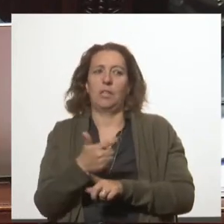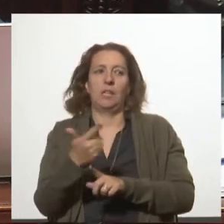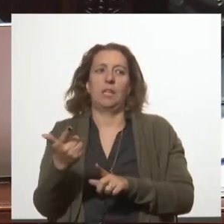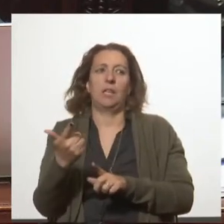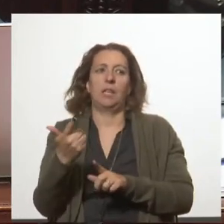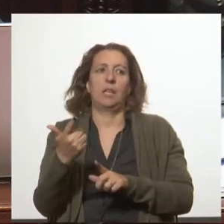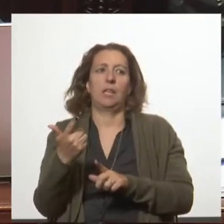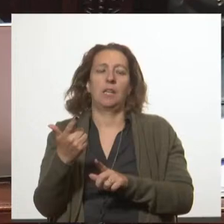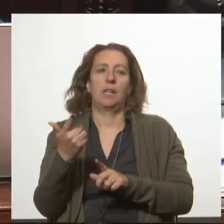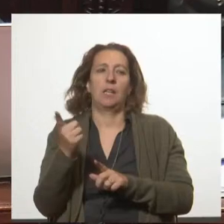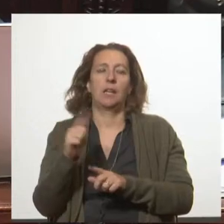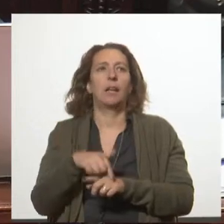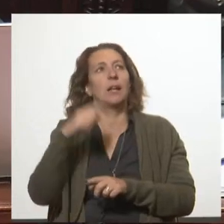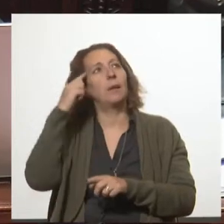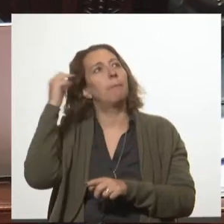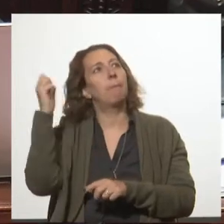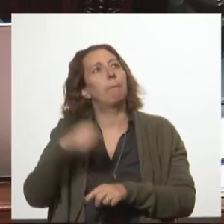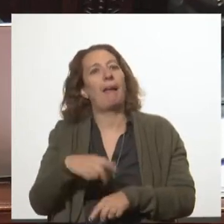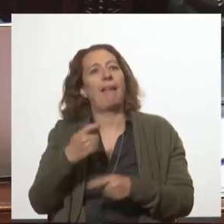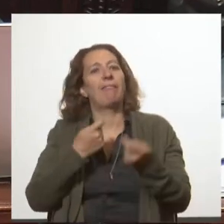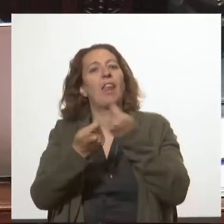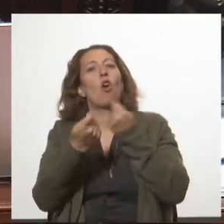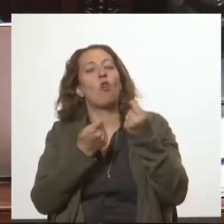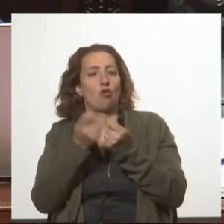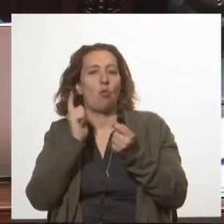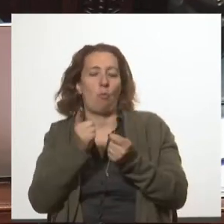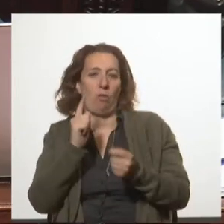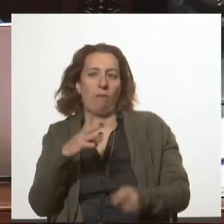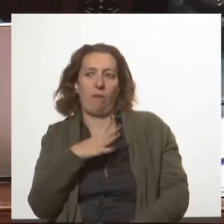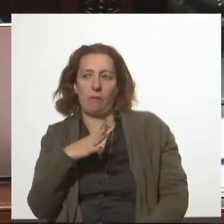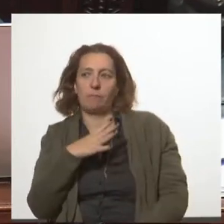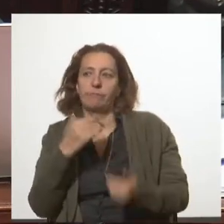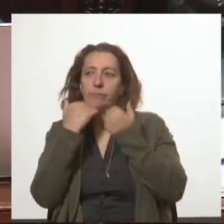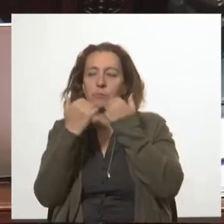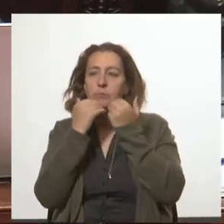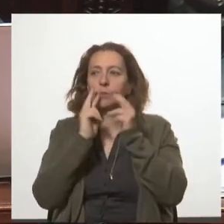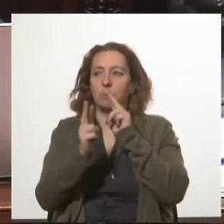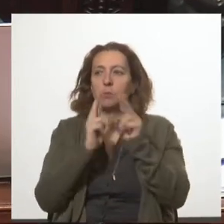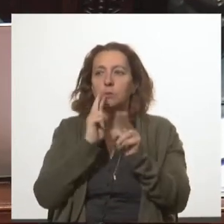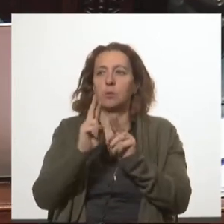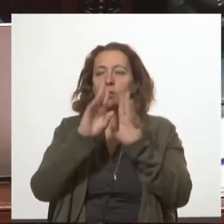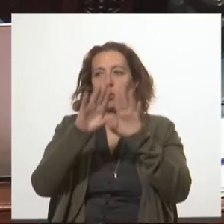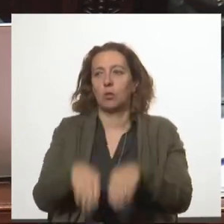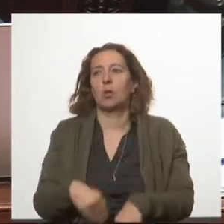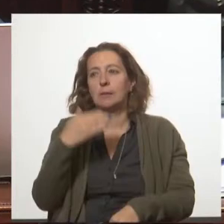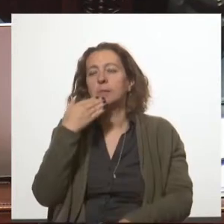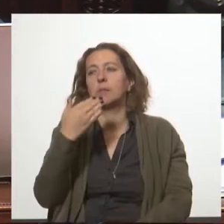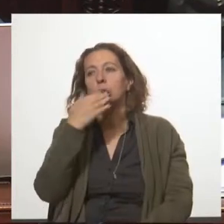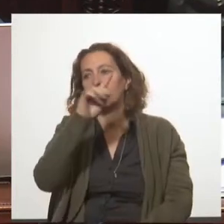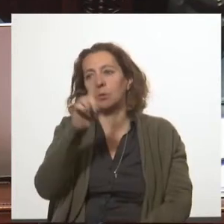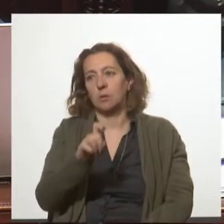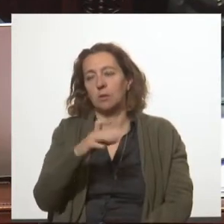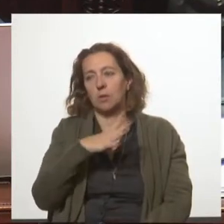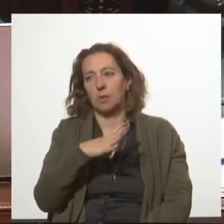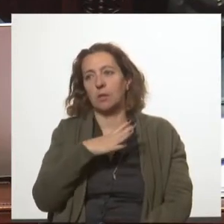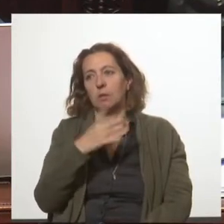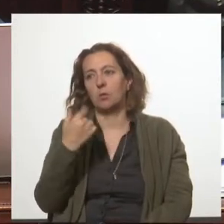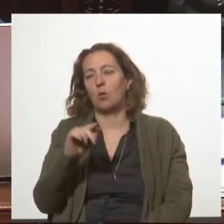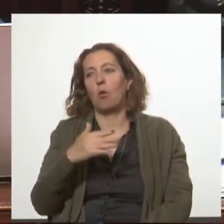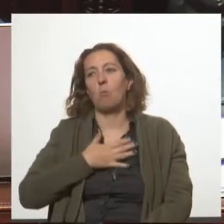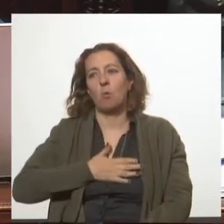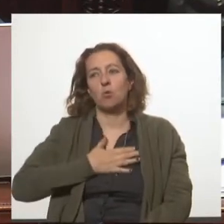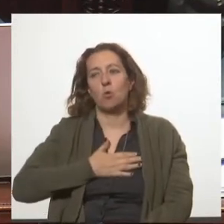de un plan de negocios como debe ser no sé si ha contestado señor senador las las interrogantes que tenía y si no con mucho